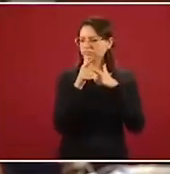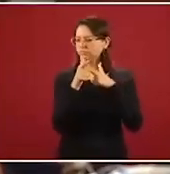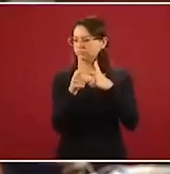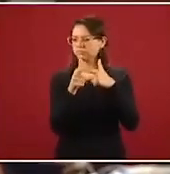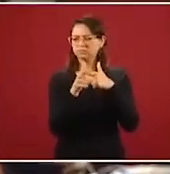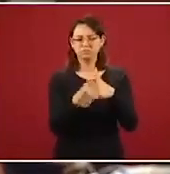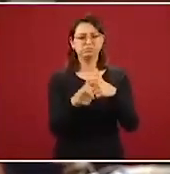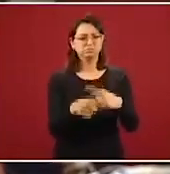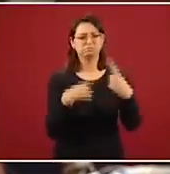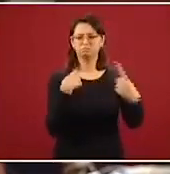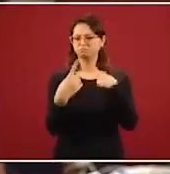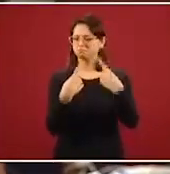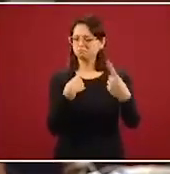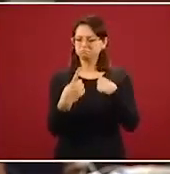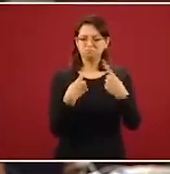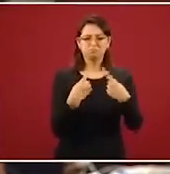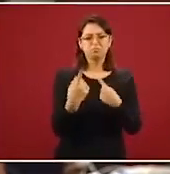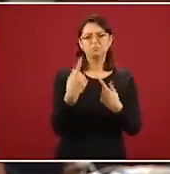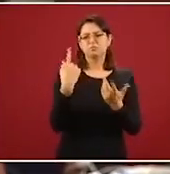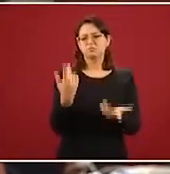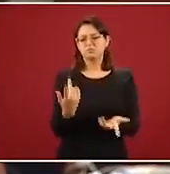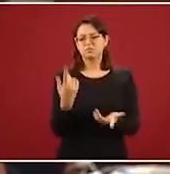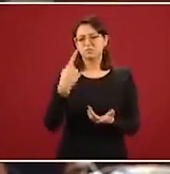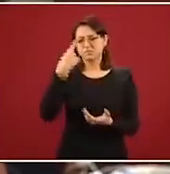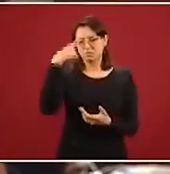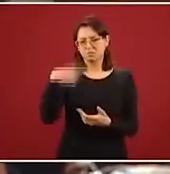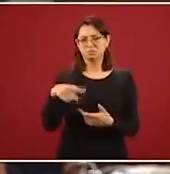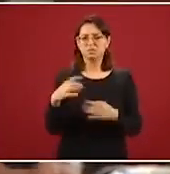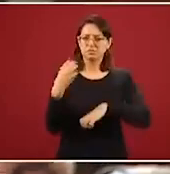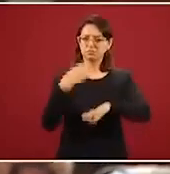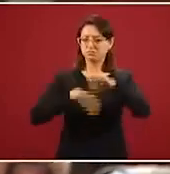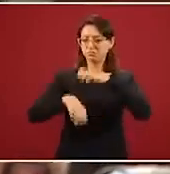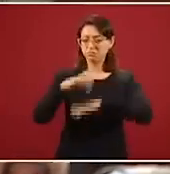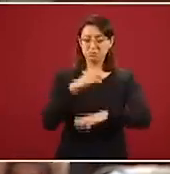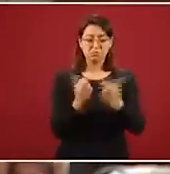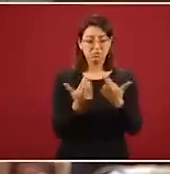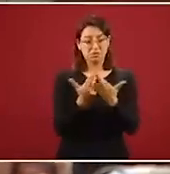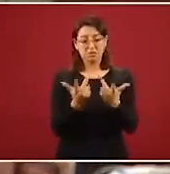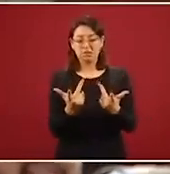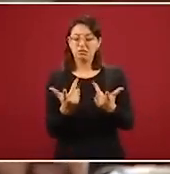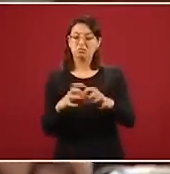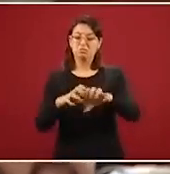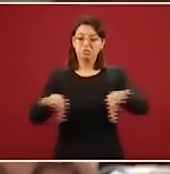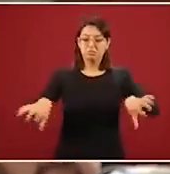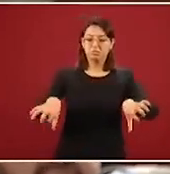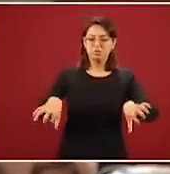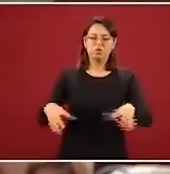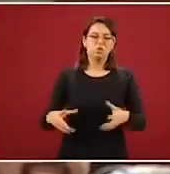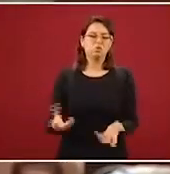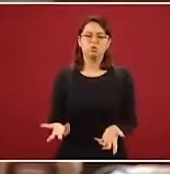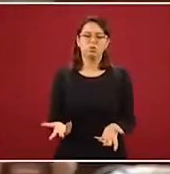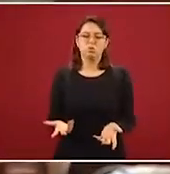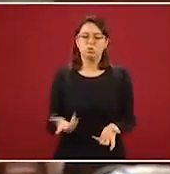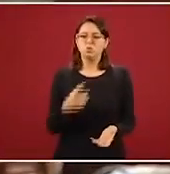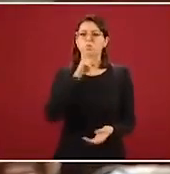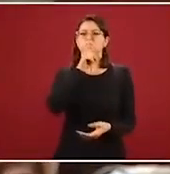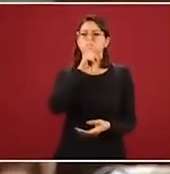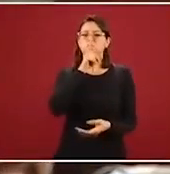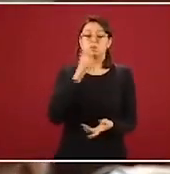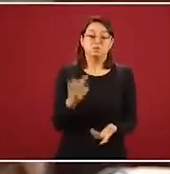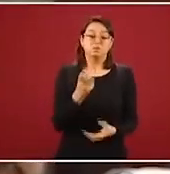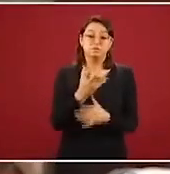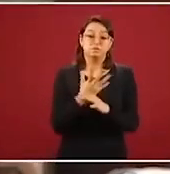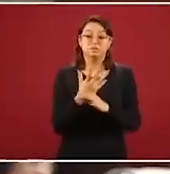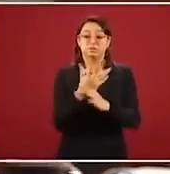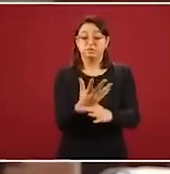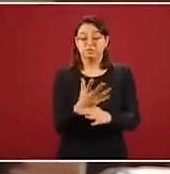diálogo, diálogo, para que no se les parta la empresa. Ese es un comentario por lo que está aquí afuera. Durante el gobierno de